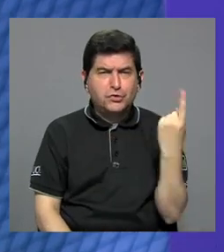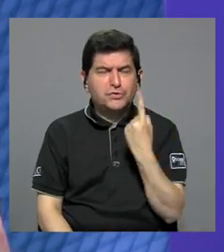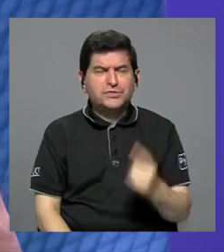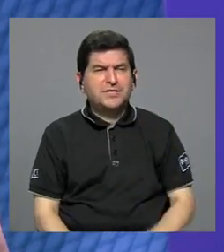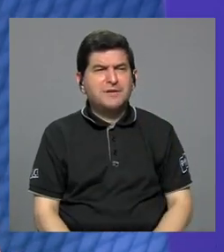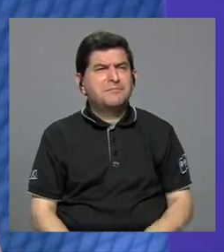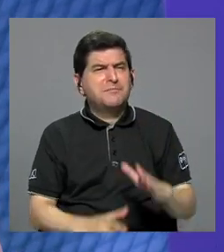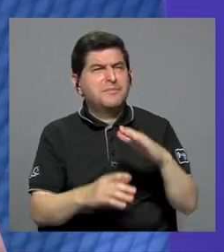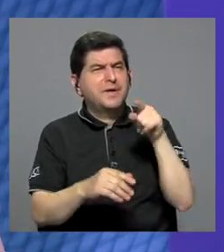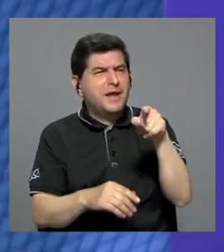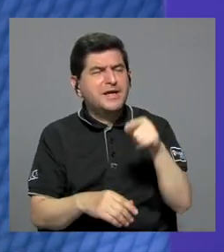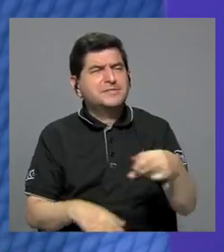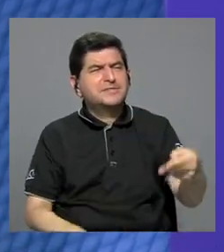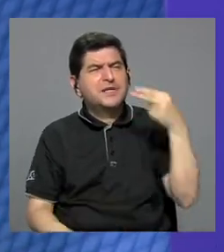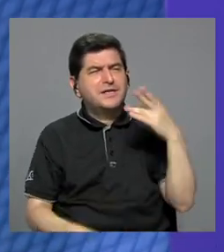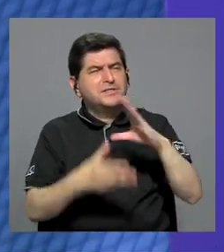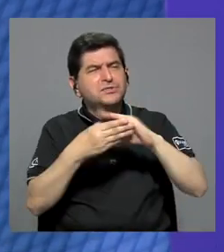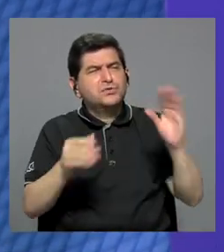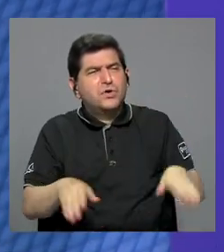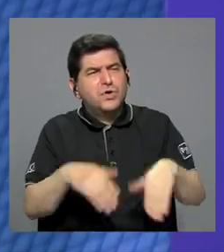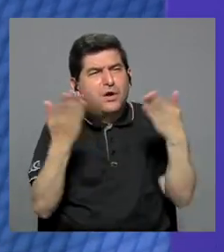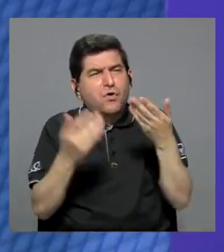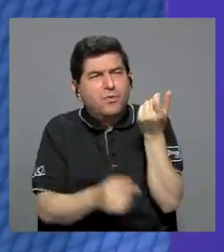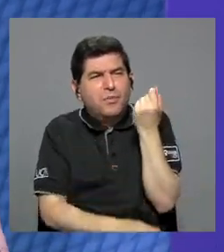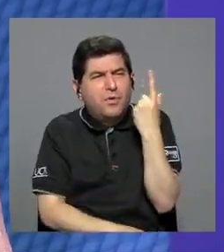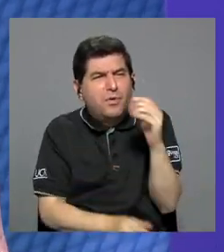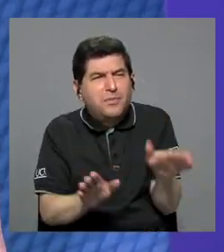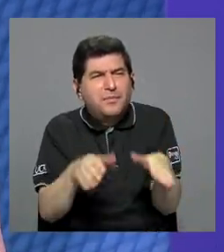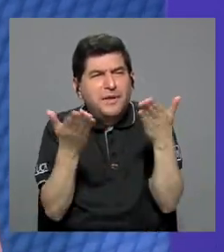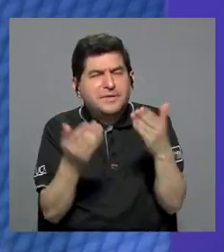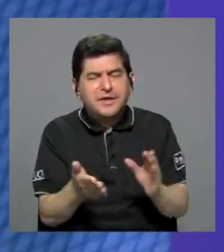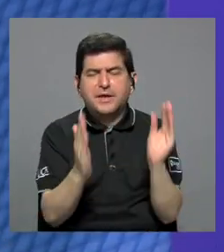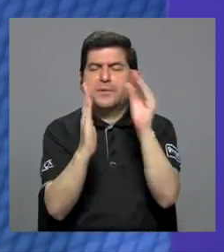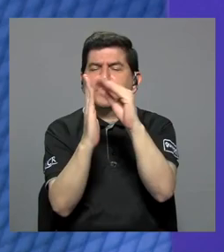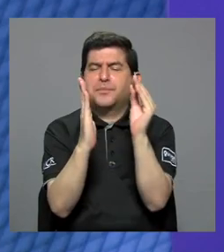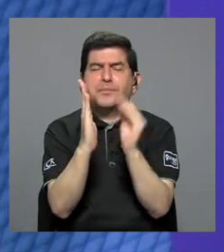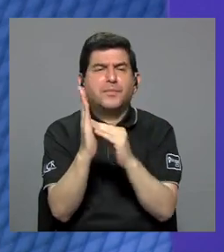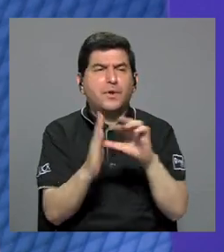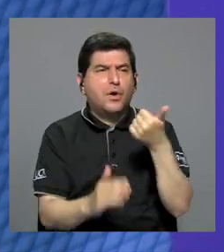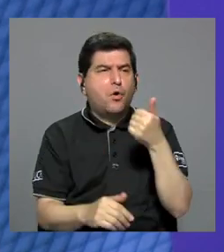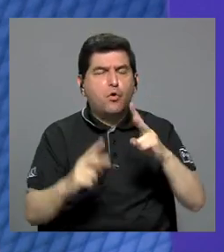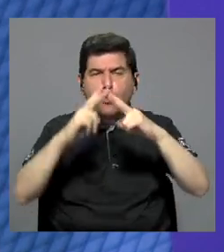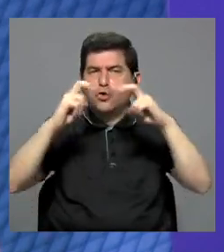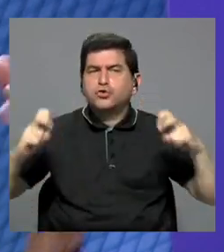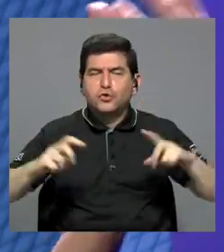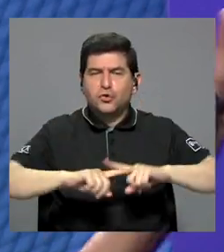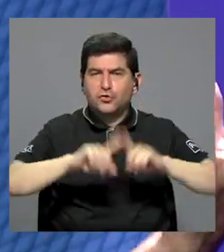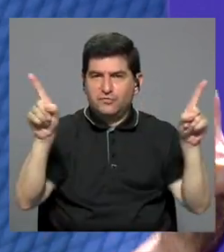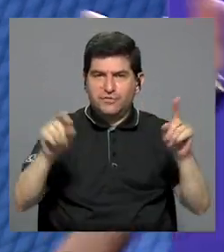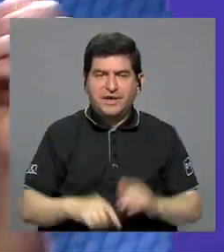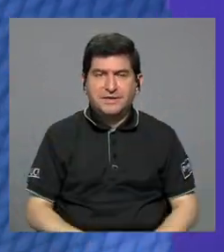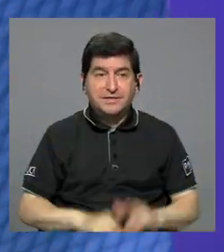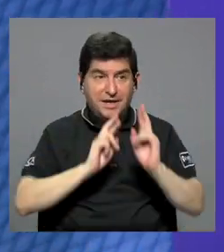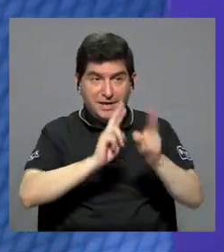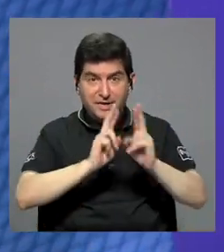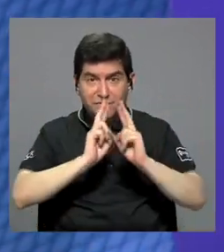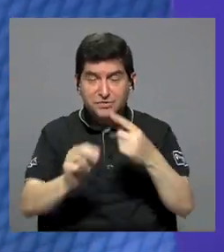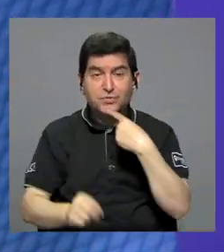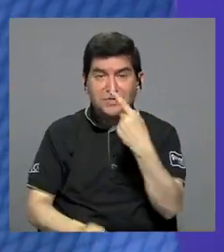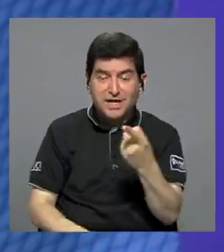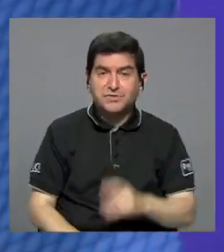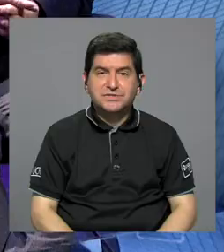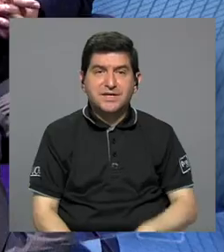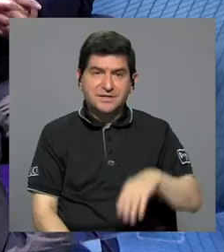estábamos siempre, ¿cómo hacemos para contar esta historia? ¿Cómo hacemos para que esto se entienda? ¿Qué es lo que ponemos aquí para que tenga otra lectura? Ese tipo de resultado